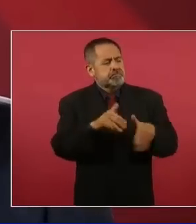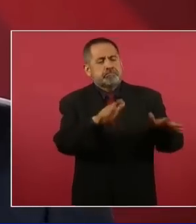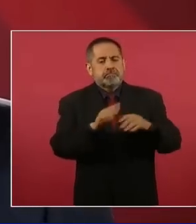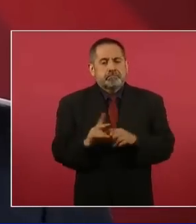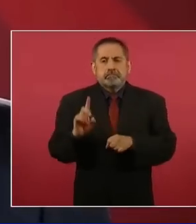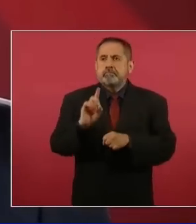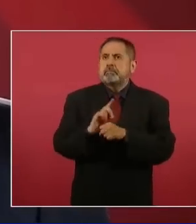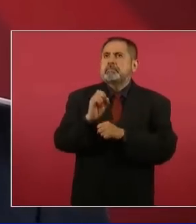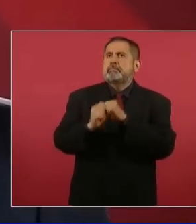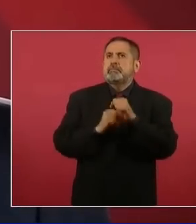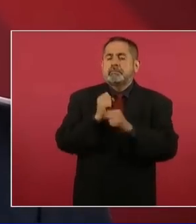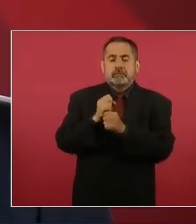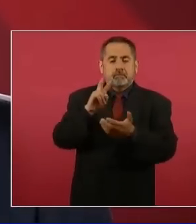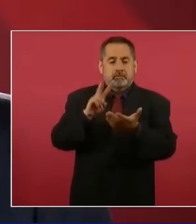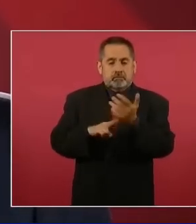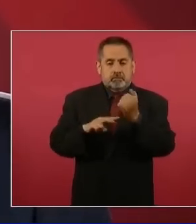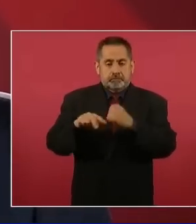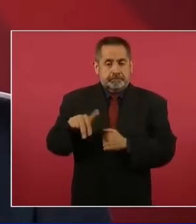...2013...